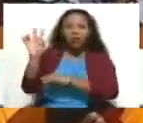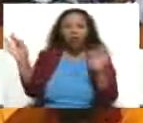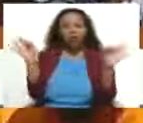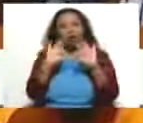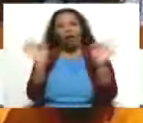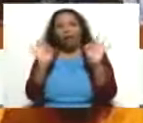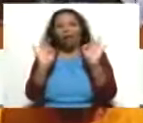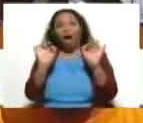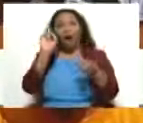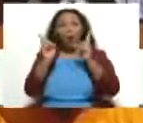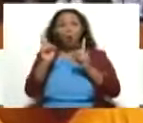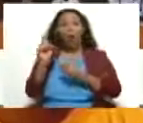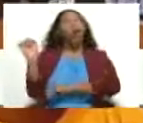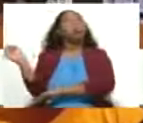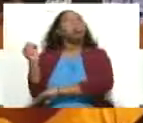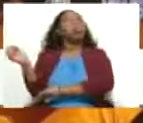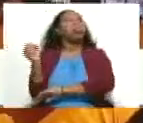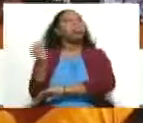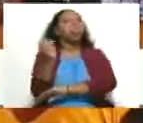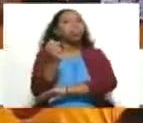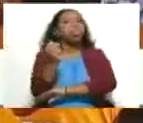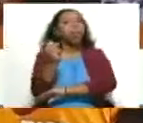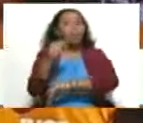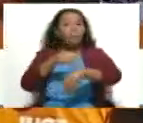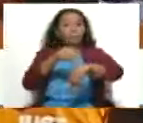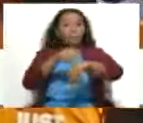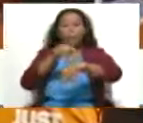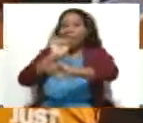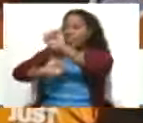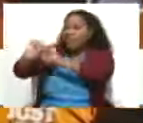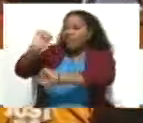Se hacen los locos a la hora de defender la patria, y las locas